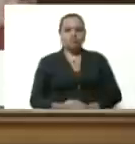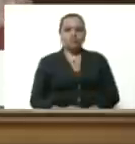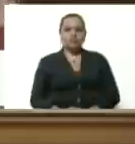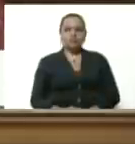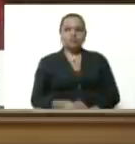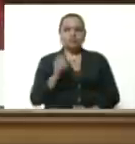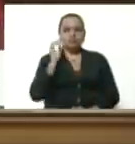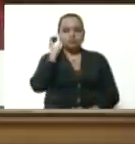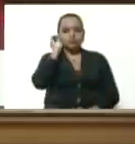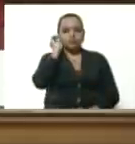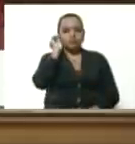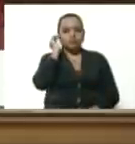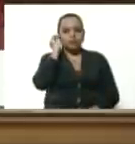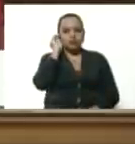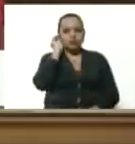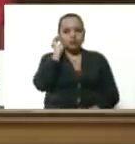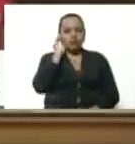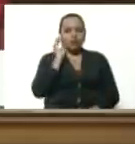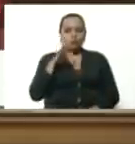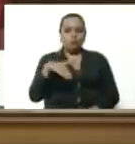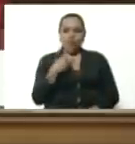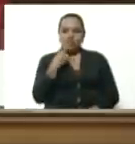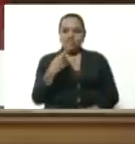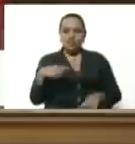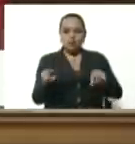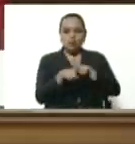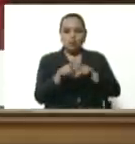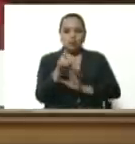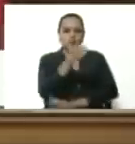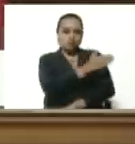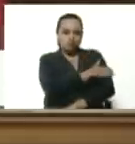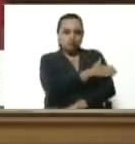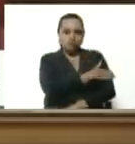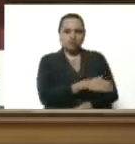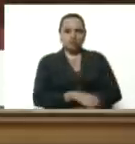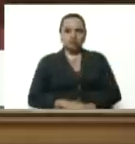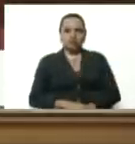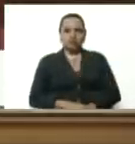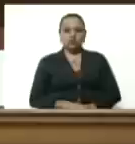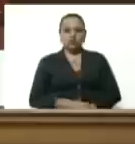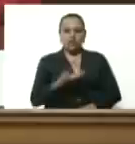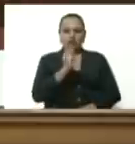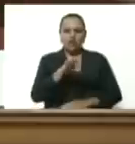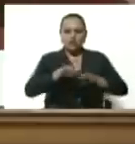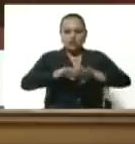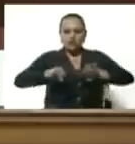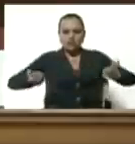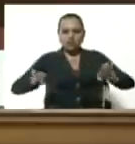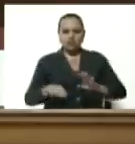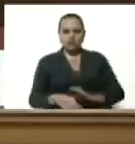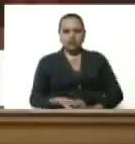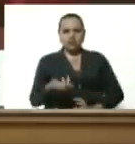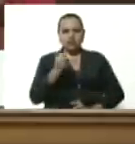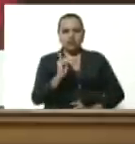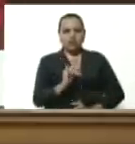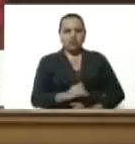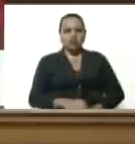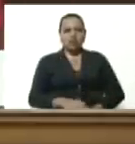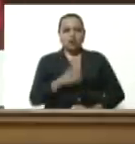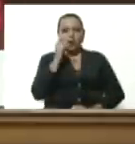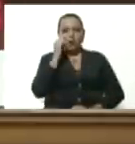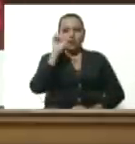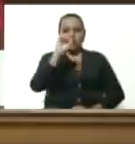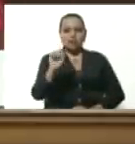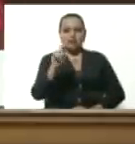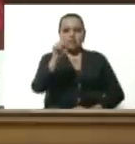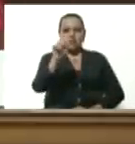¿Puede decir eso la oposición? En verdad lo puede decir. Dividido. Por ahí salió hoy Stalin González diciendo que hay